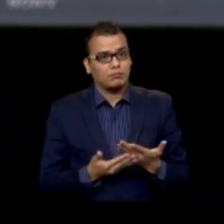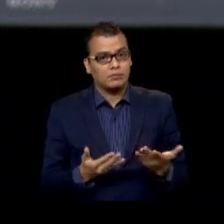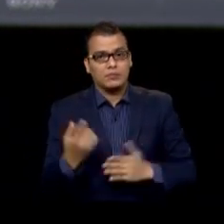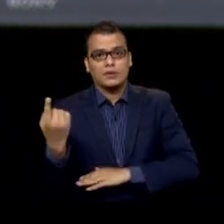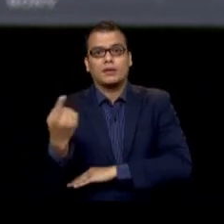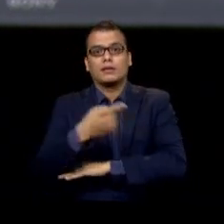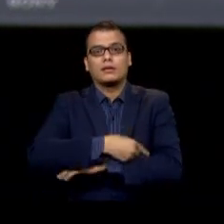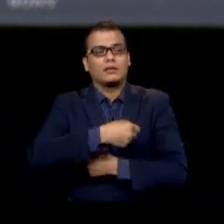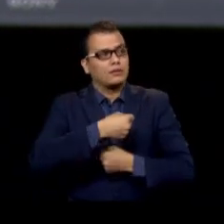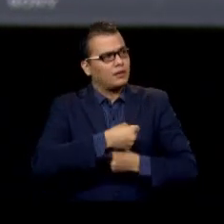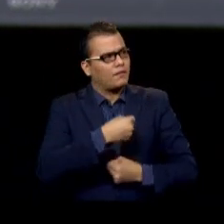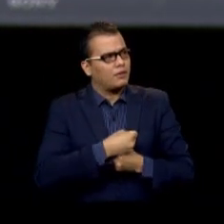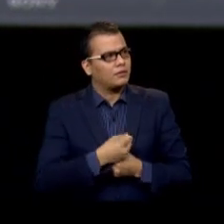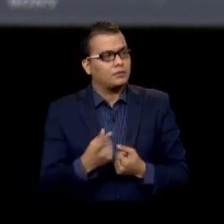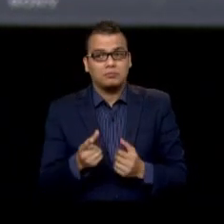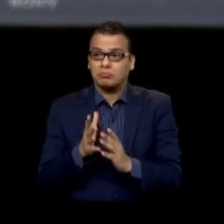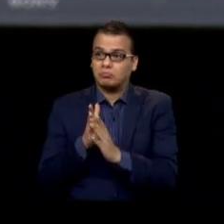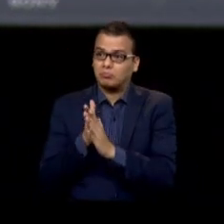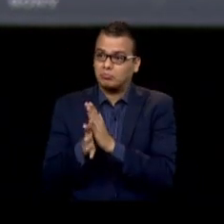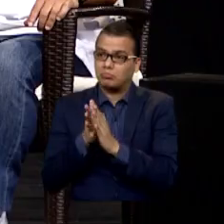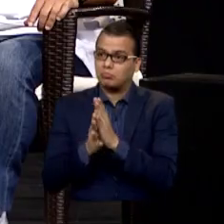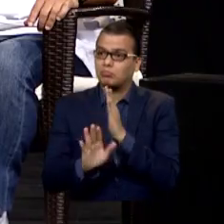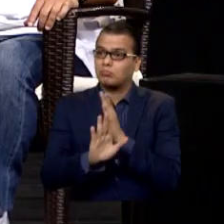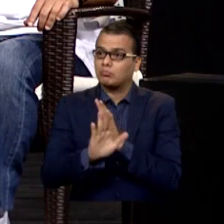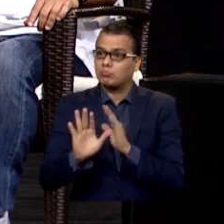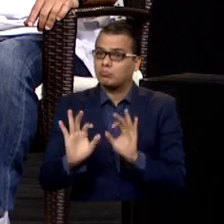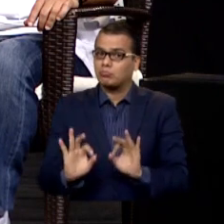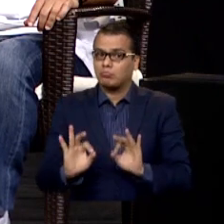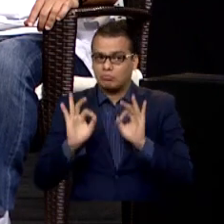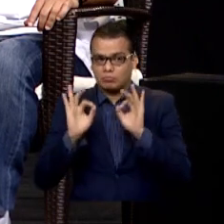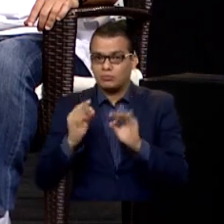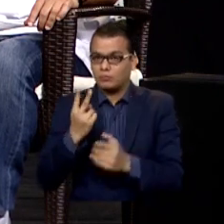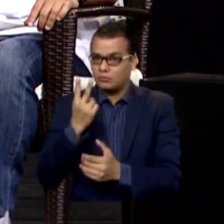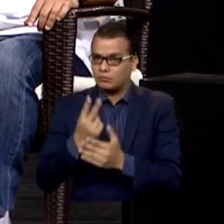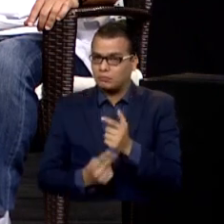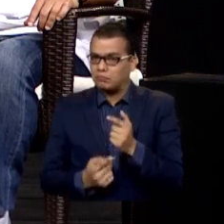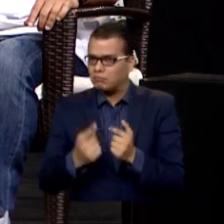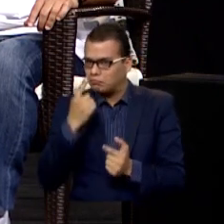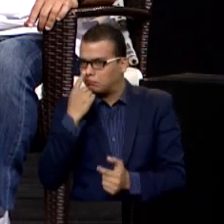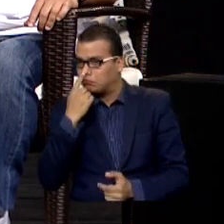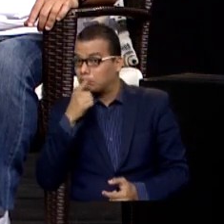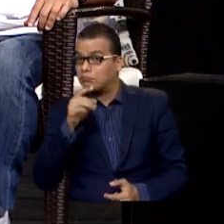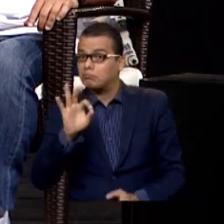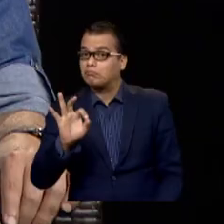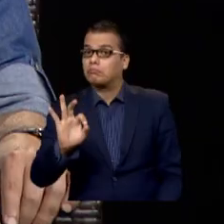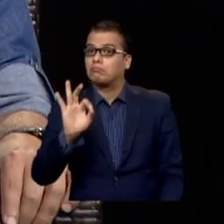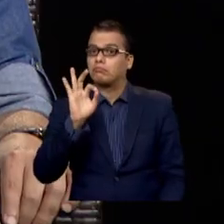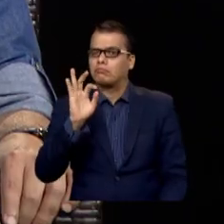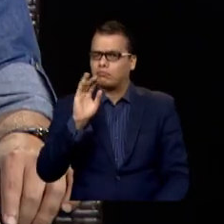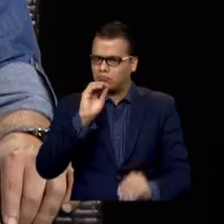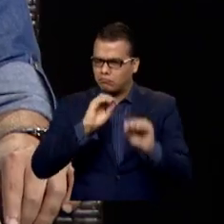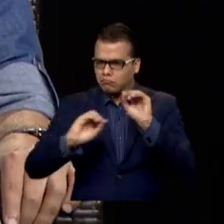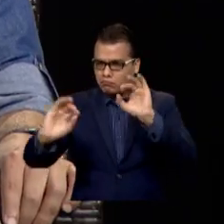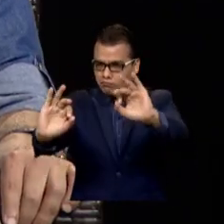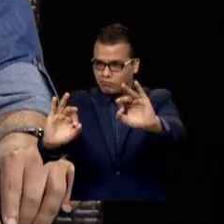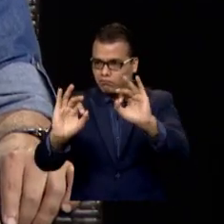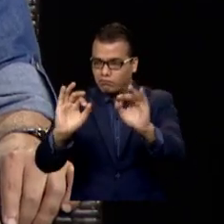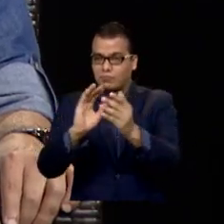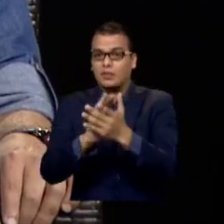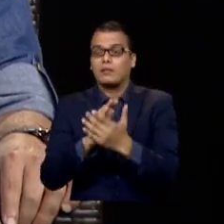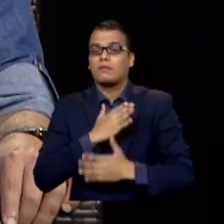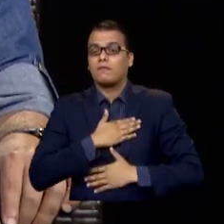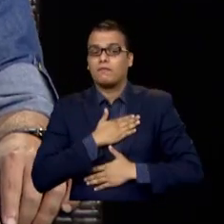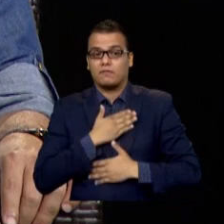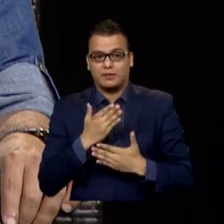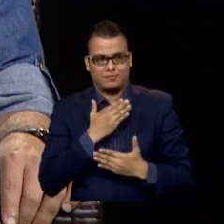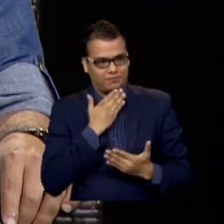Trabajo. Hola, qué buenos informes los de tus periodistas, ambos me han gustado mucho, me parecen muy bien trabajados, lo felicito a usted y a